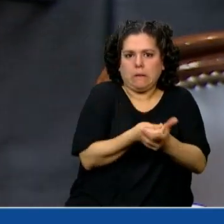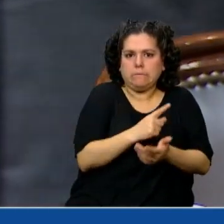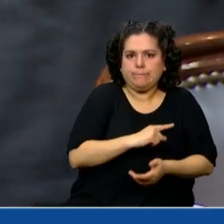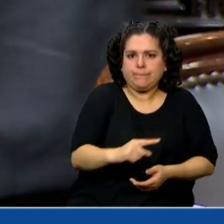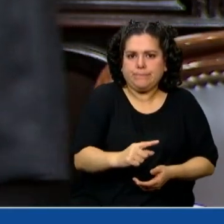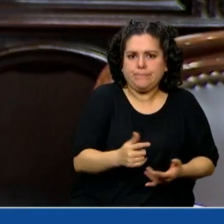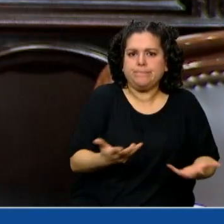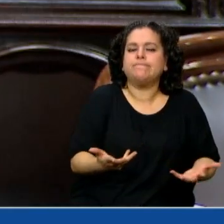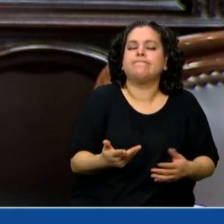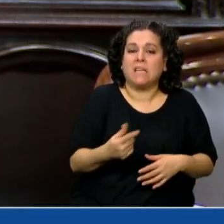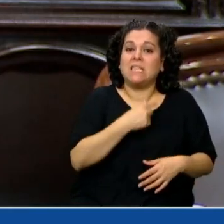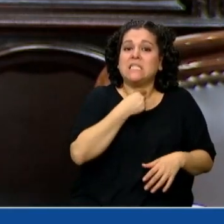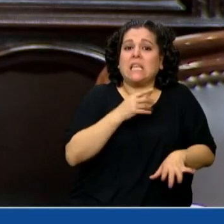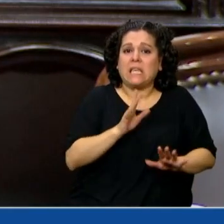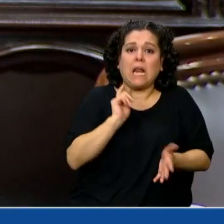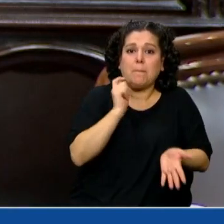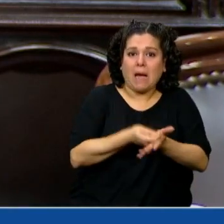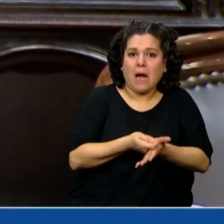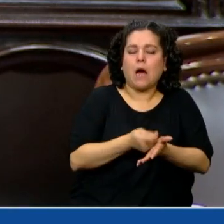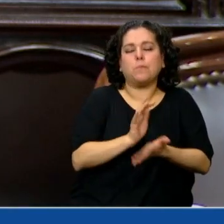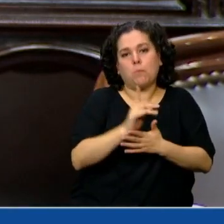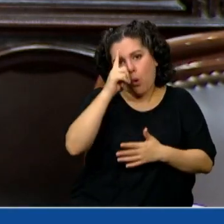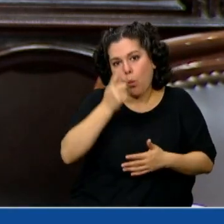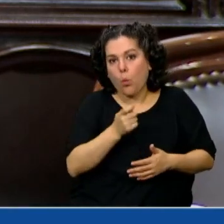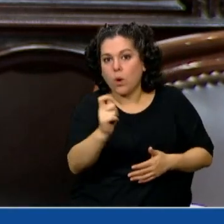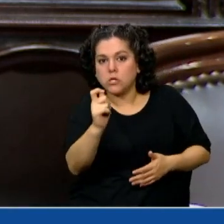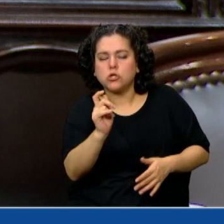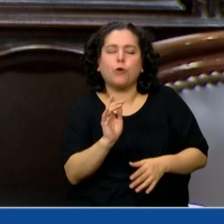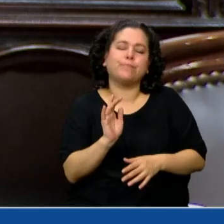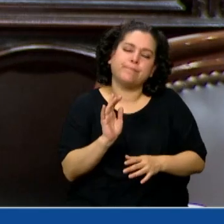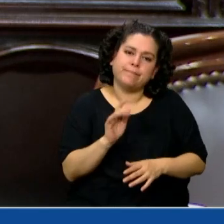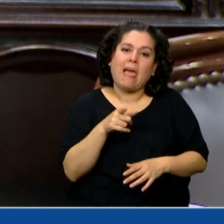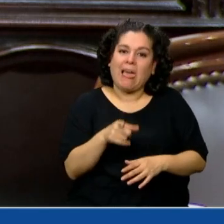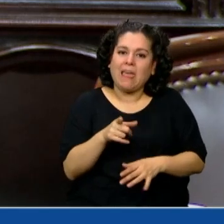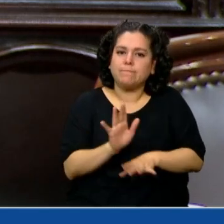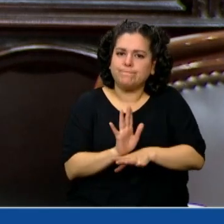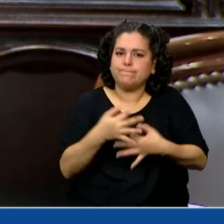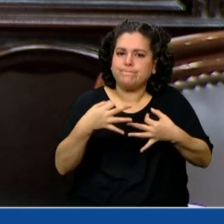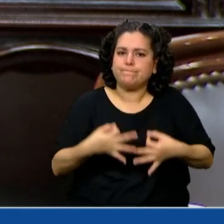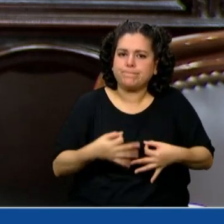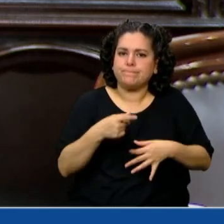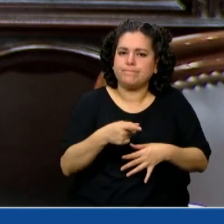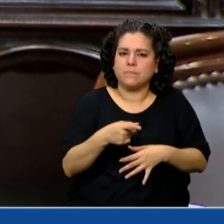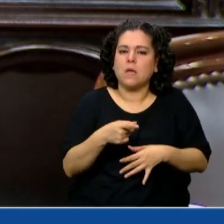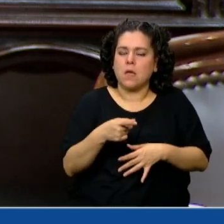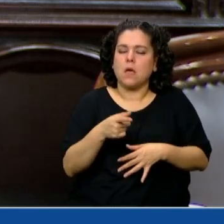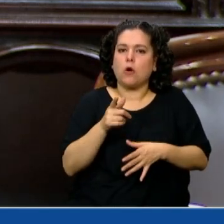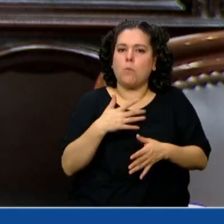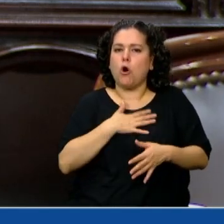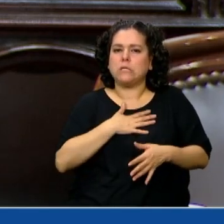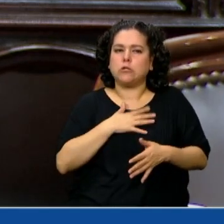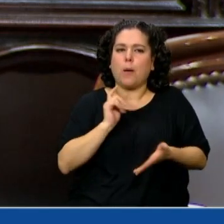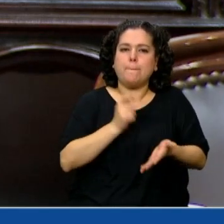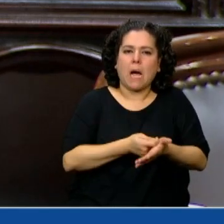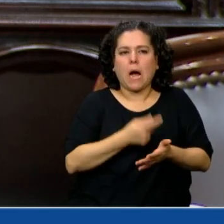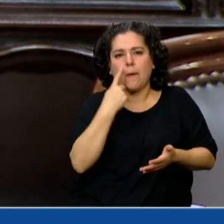se pretendía pagar a través de un juicio, claramente generan una cesación de pago